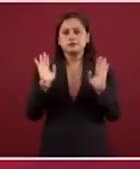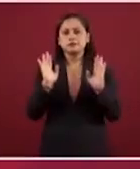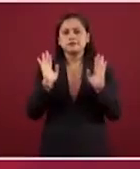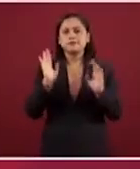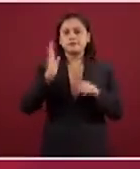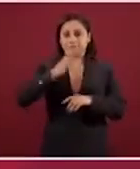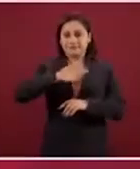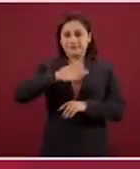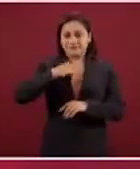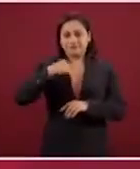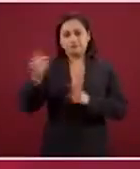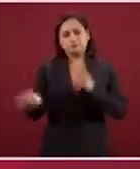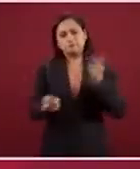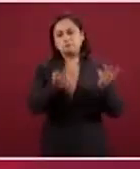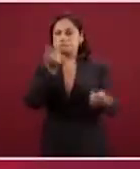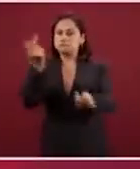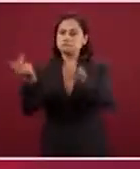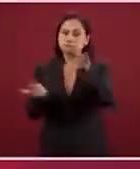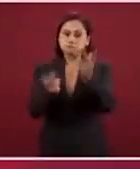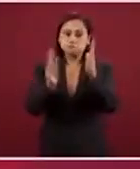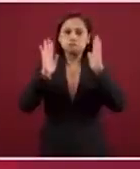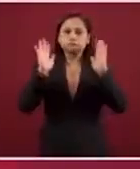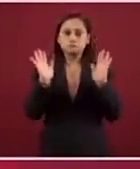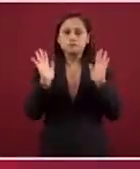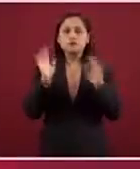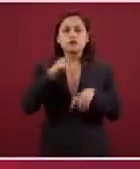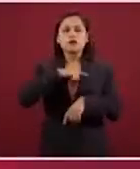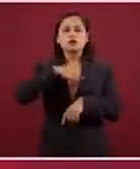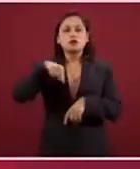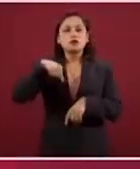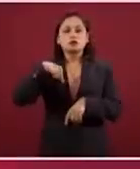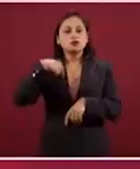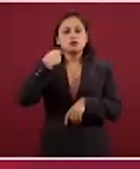No queremos que los conservadores